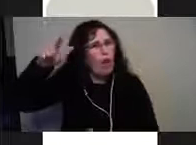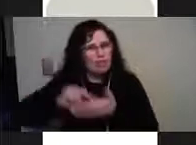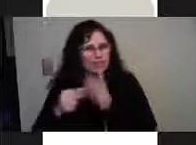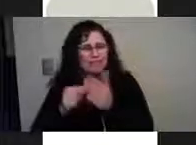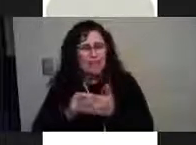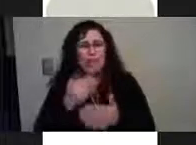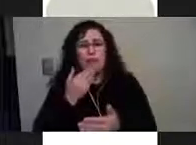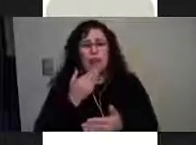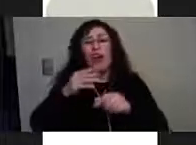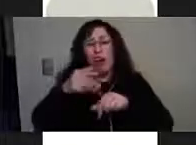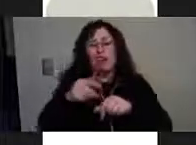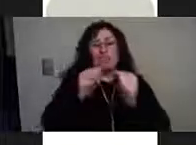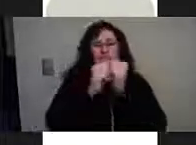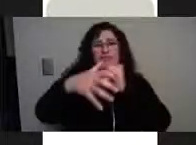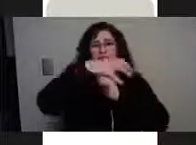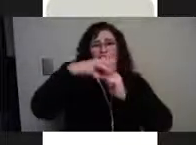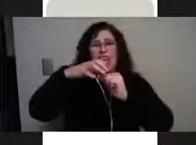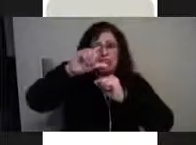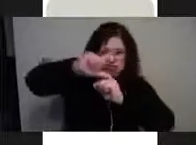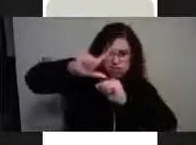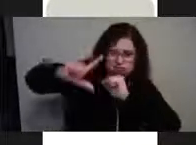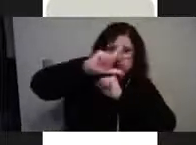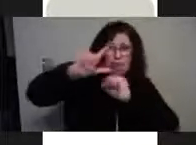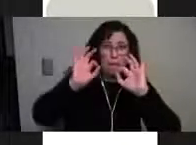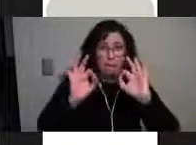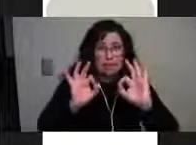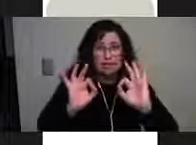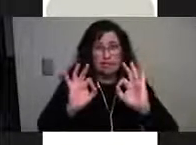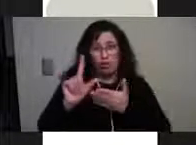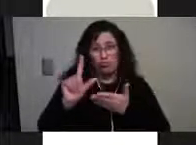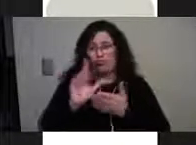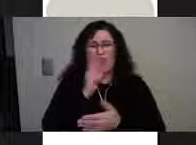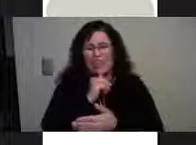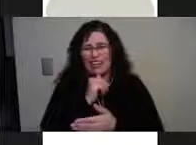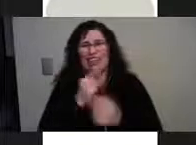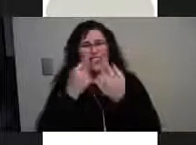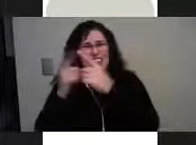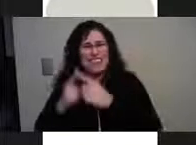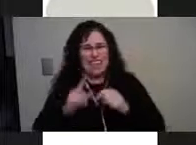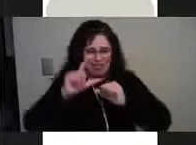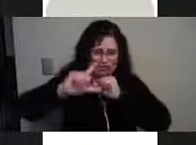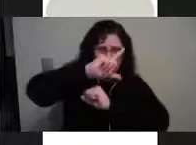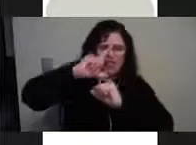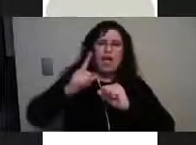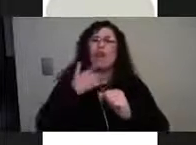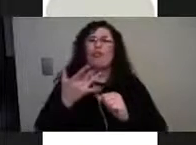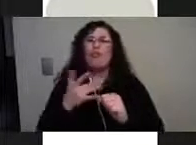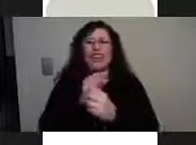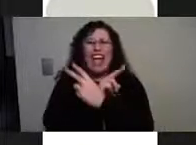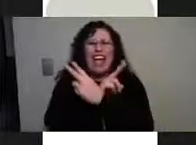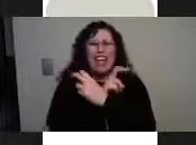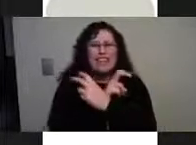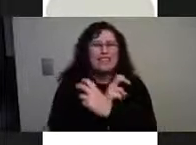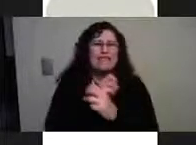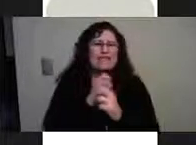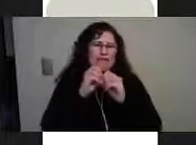no están localizadas solamente en una región específica. ¿Ya? Muchas veces es producto de infecciones más grandes, como una